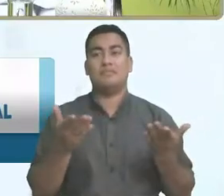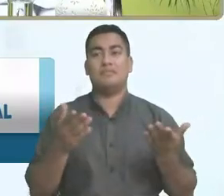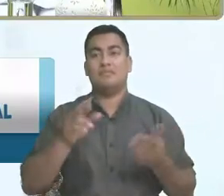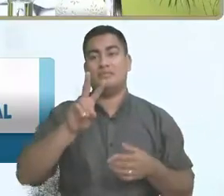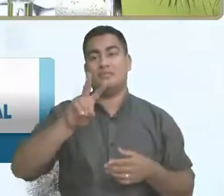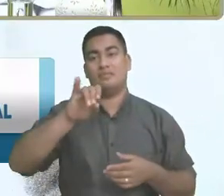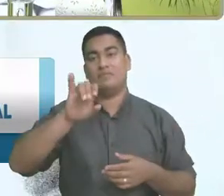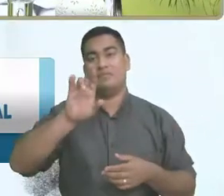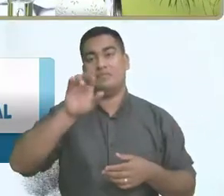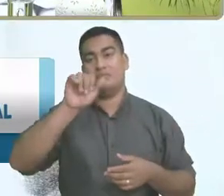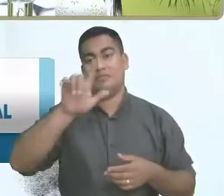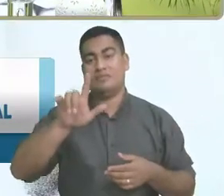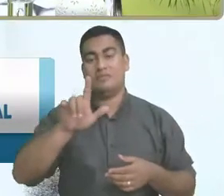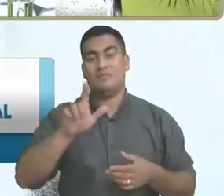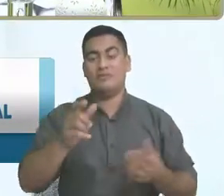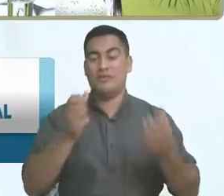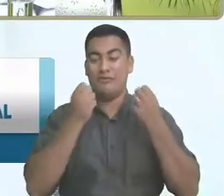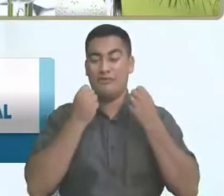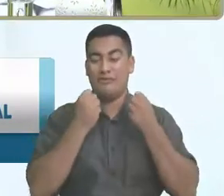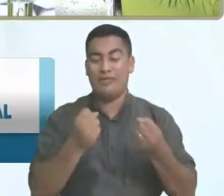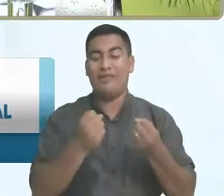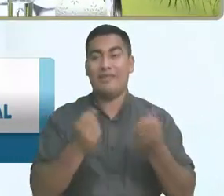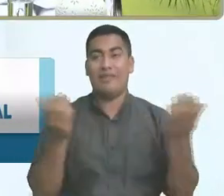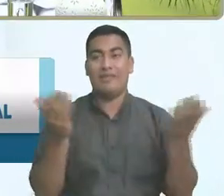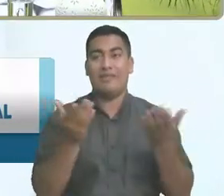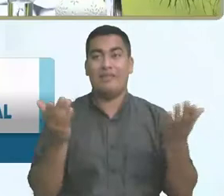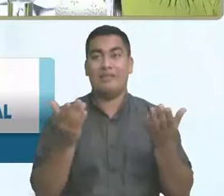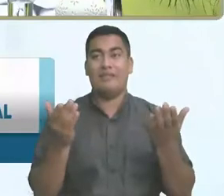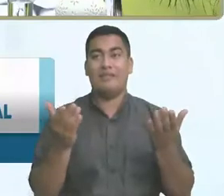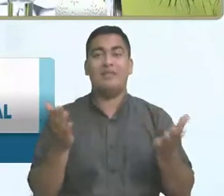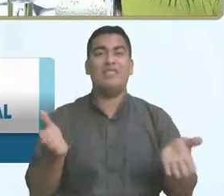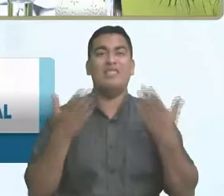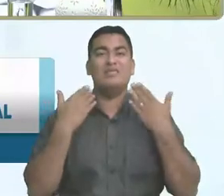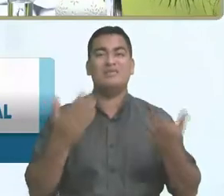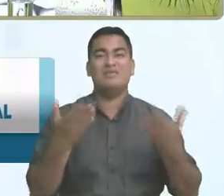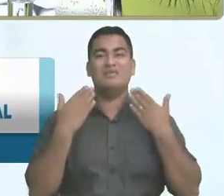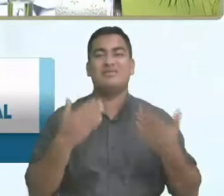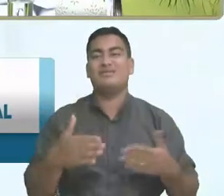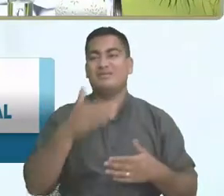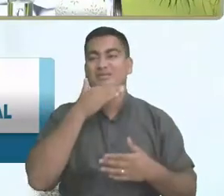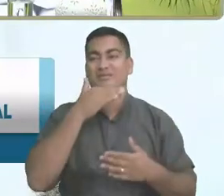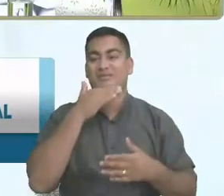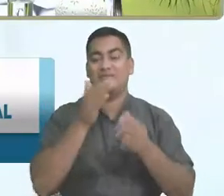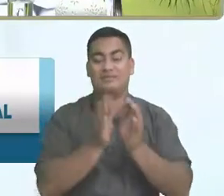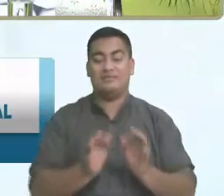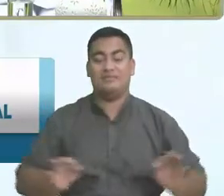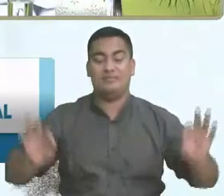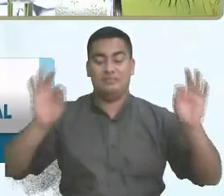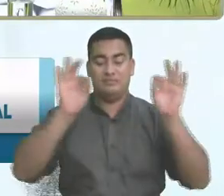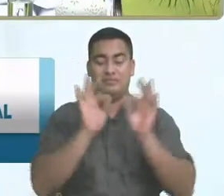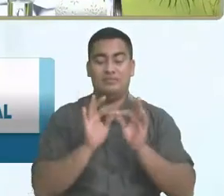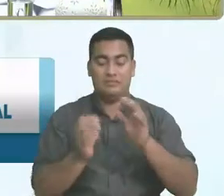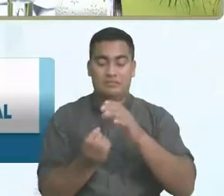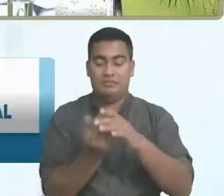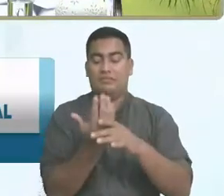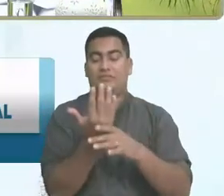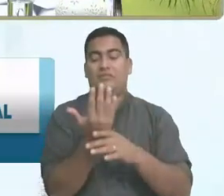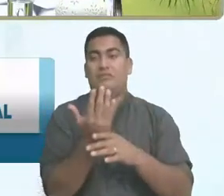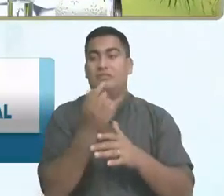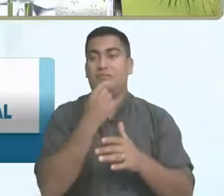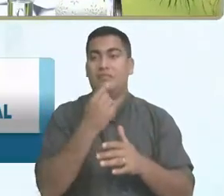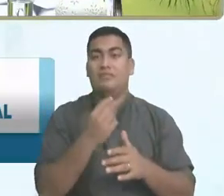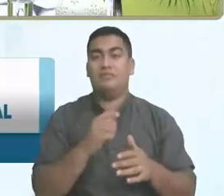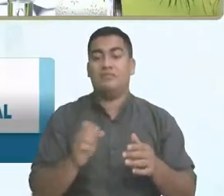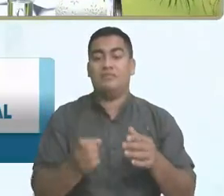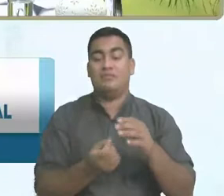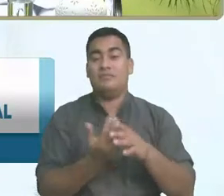virales respiratorios muy fuerte, que el clima te dije que nos favorece, es muy importante tener este tipo de plantita. Al zacate